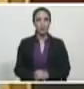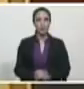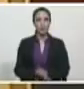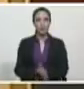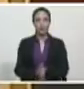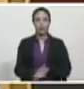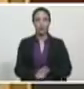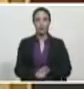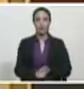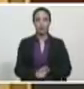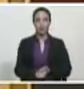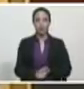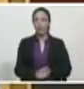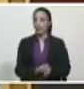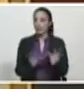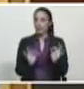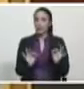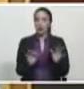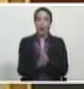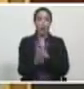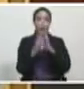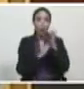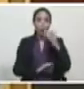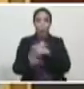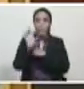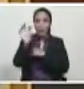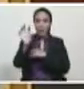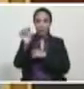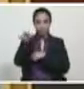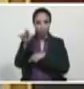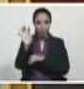tal, de la República Bolivariana de Venezuela.